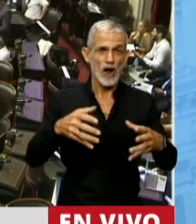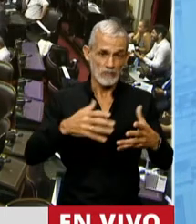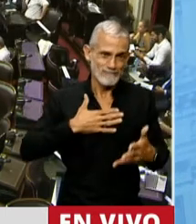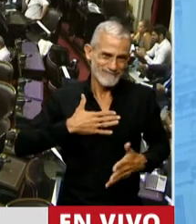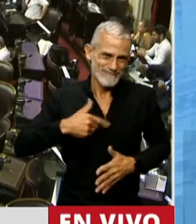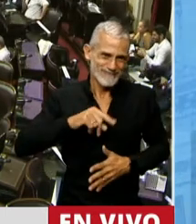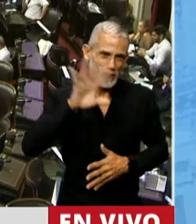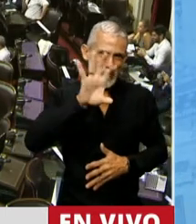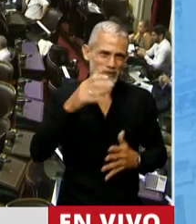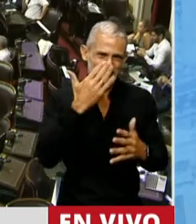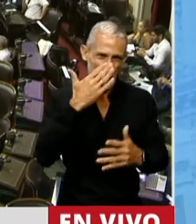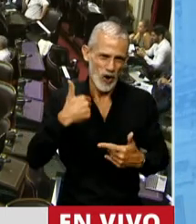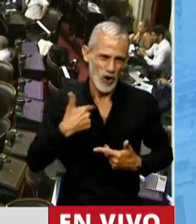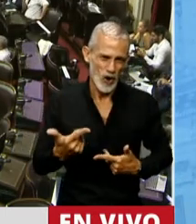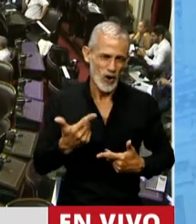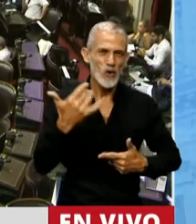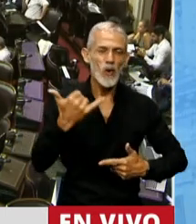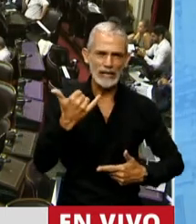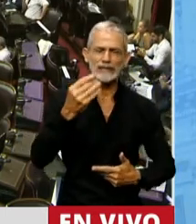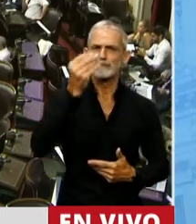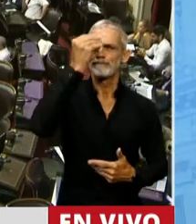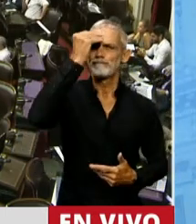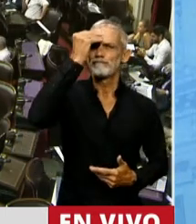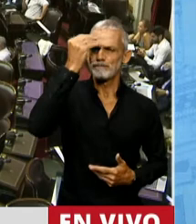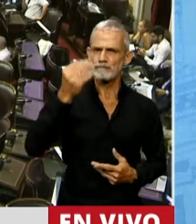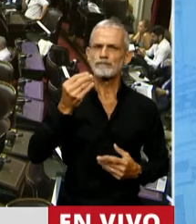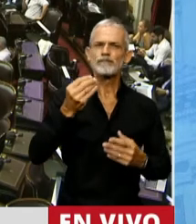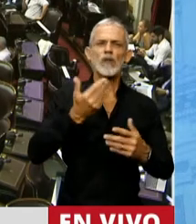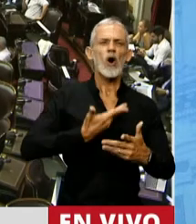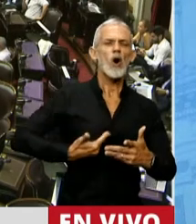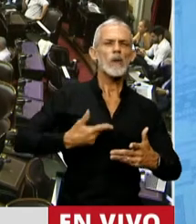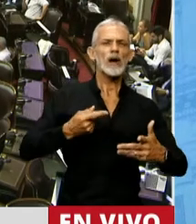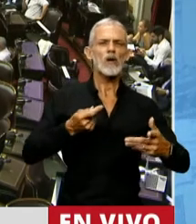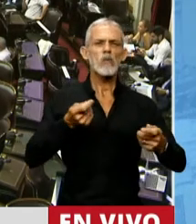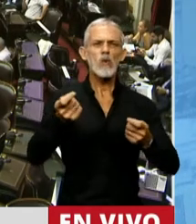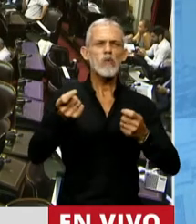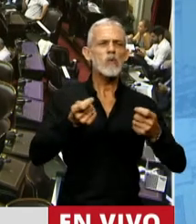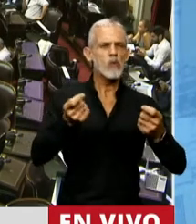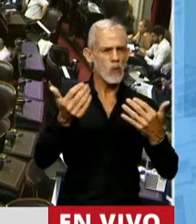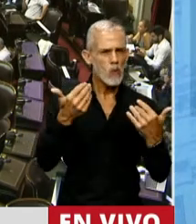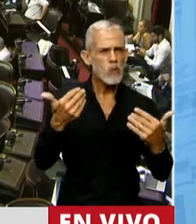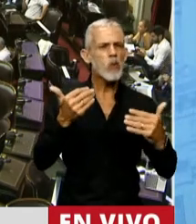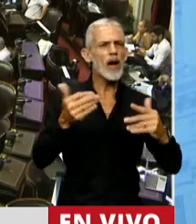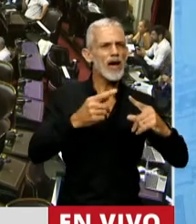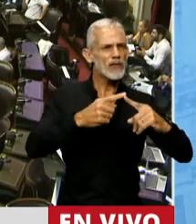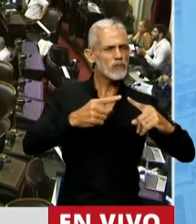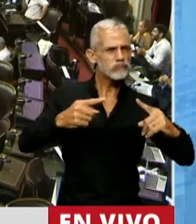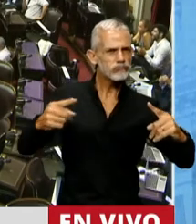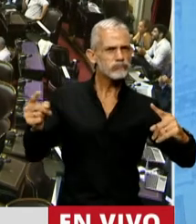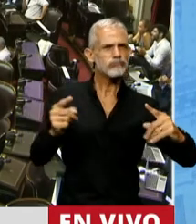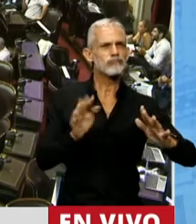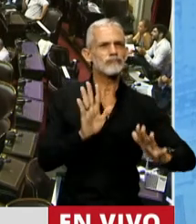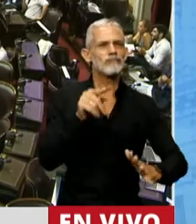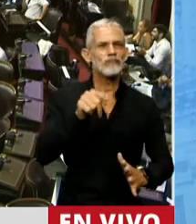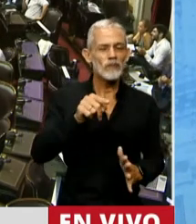caso en la provincia de Córdoba, tenemos muy presente porque la gobernabilidad se provee y a su vez se recibe,